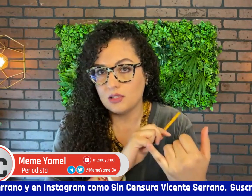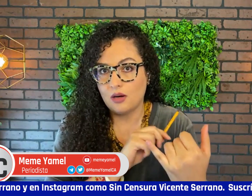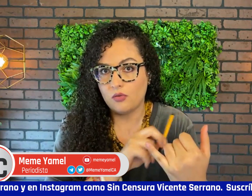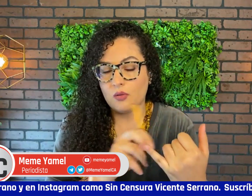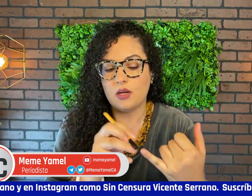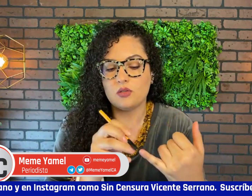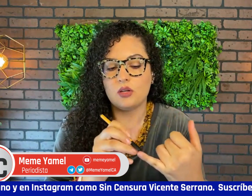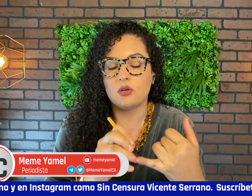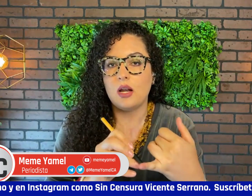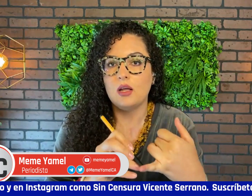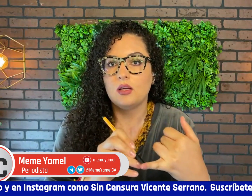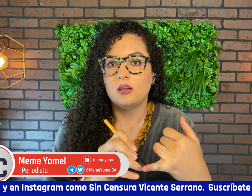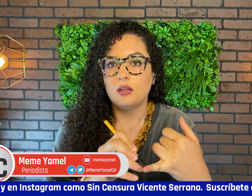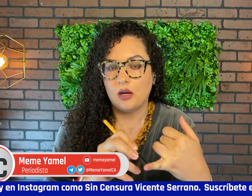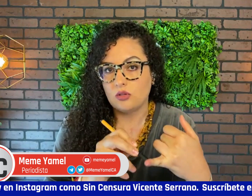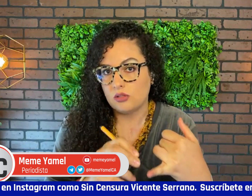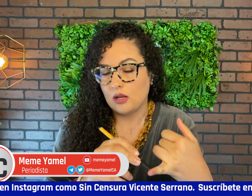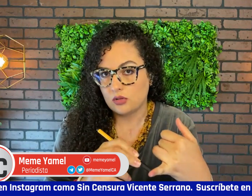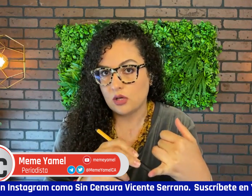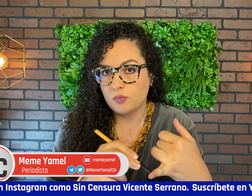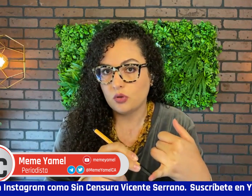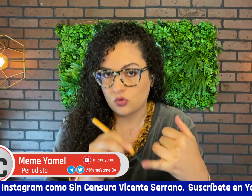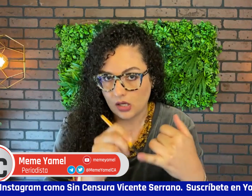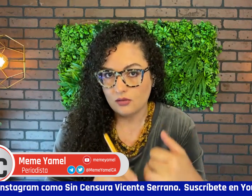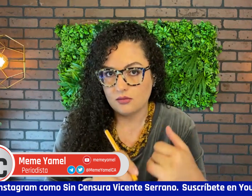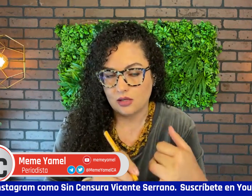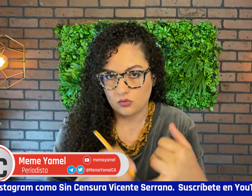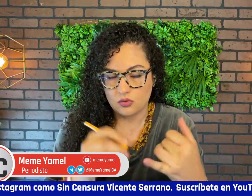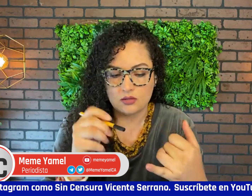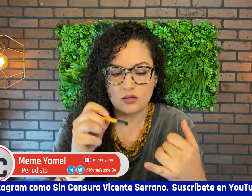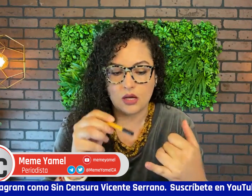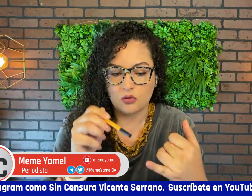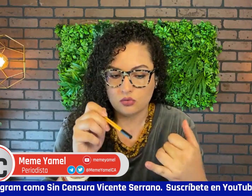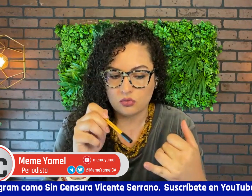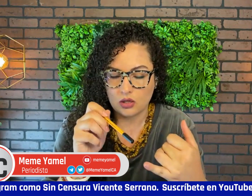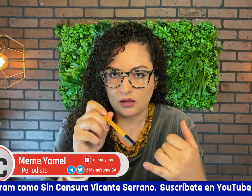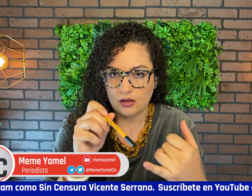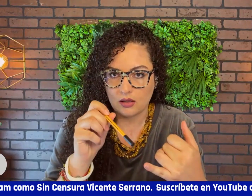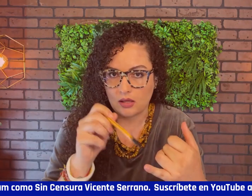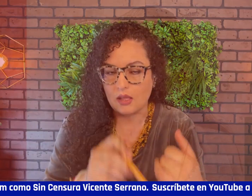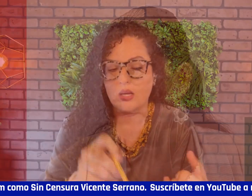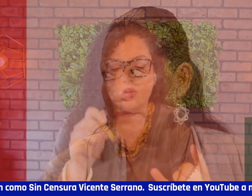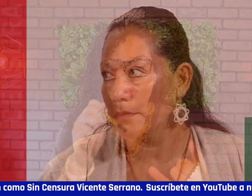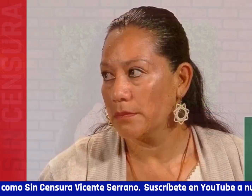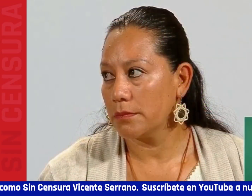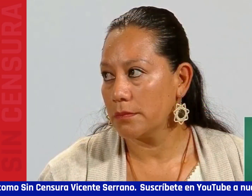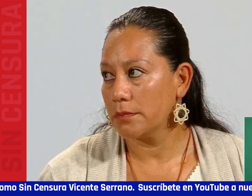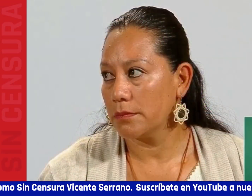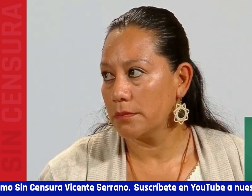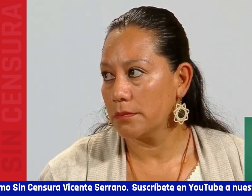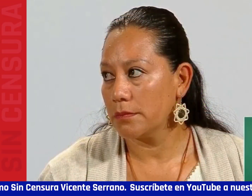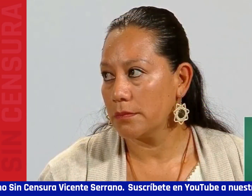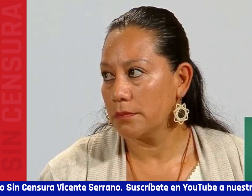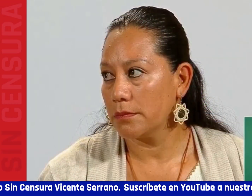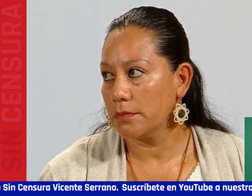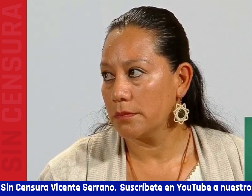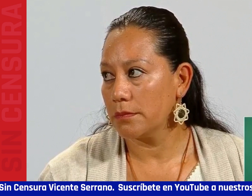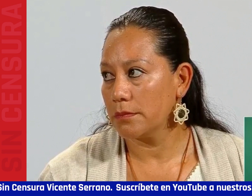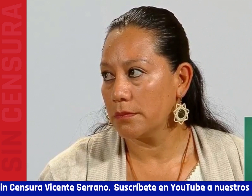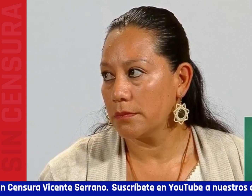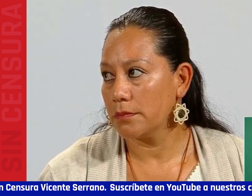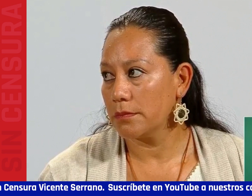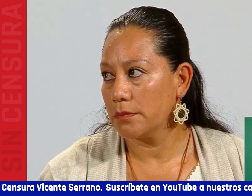personas que estaban afuera del Palacio Nacional, a los de San Luis Potosí, a los ejidarios, a los ejidales, a